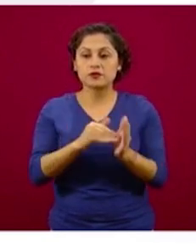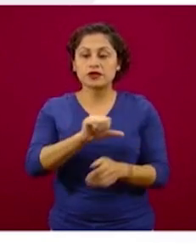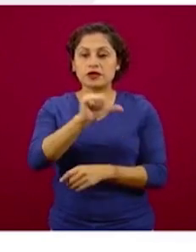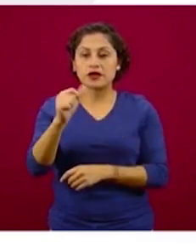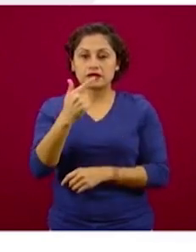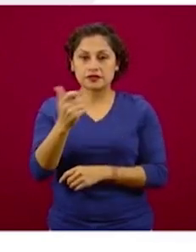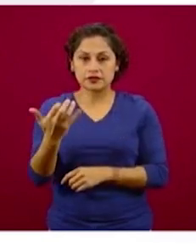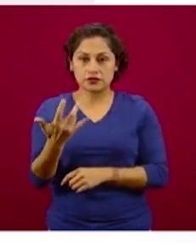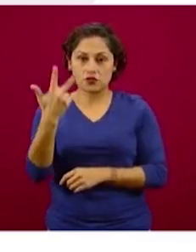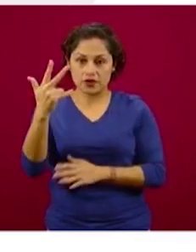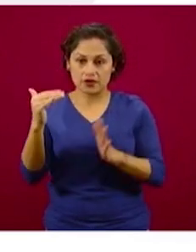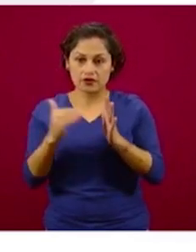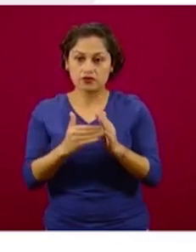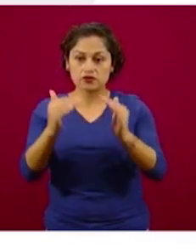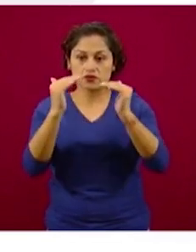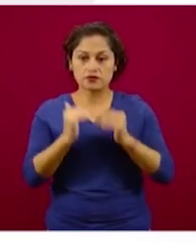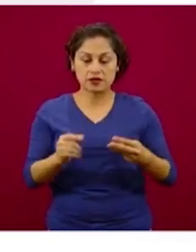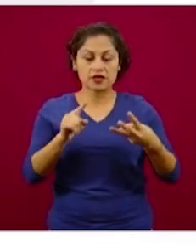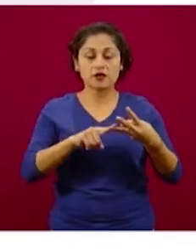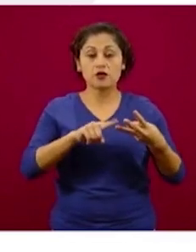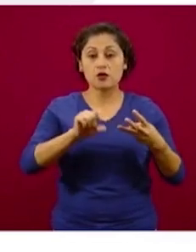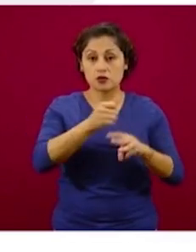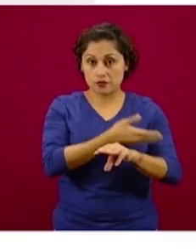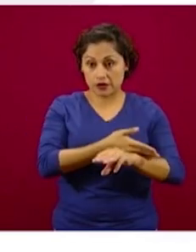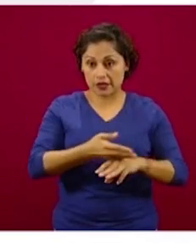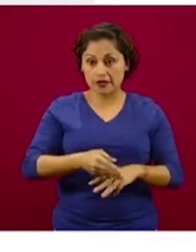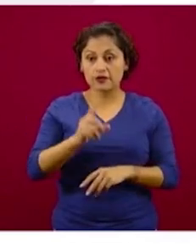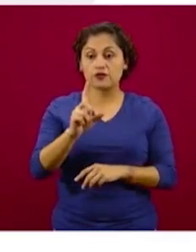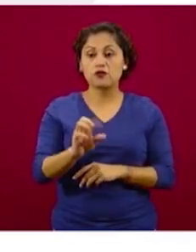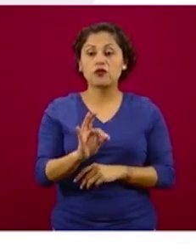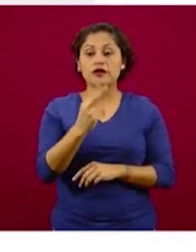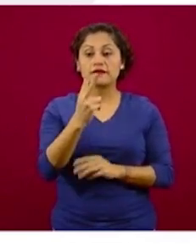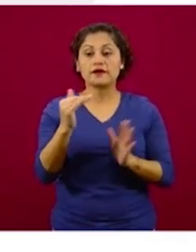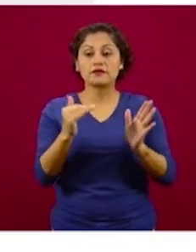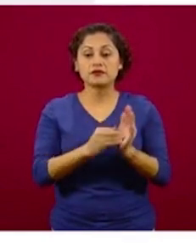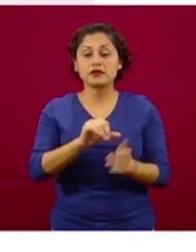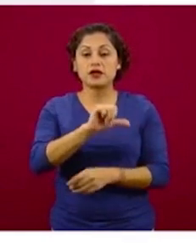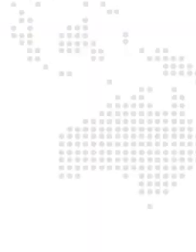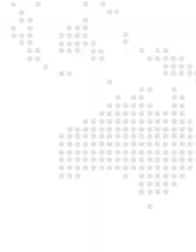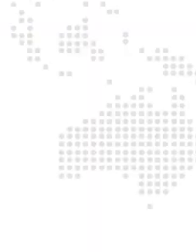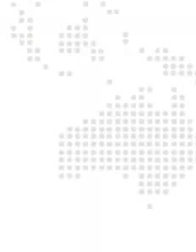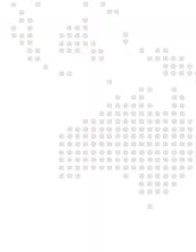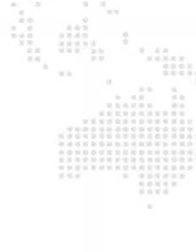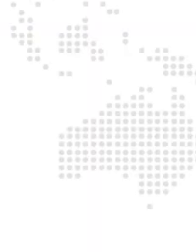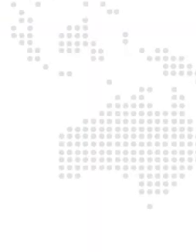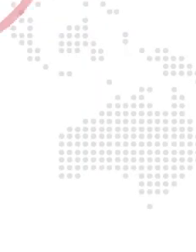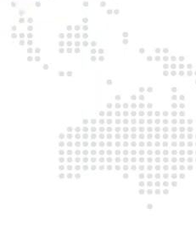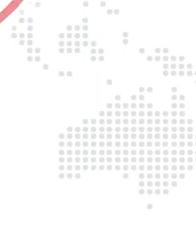pesos, y para los conmemorativos desde 42 mil pesos a 212 mil pesos.